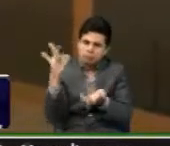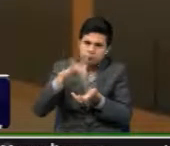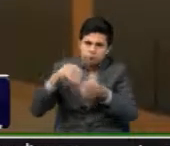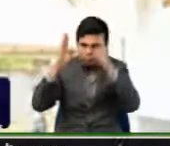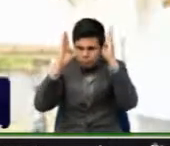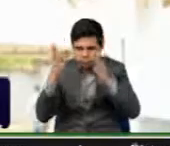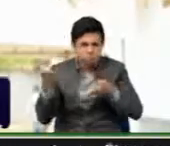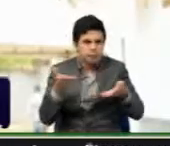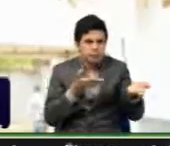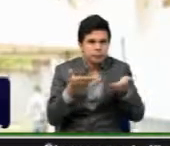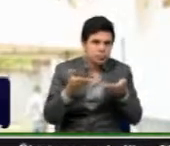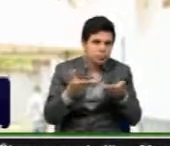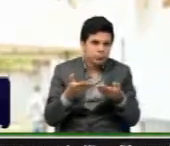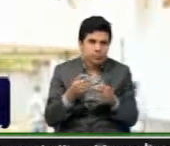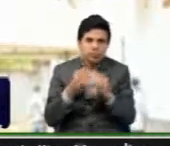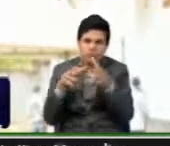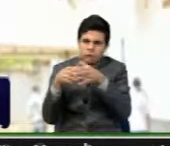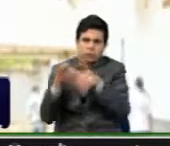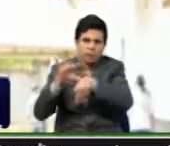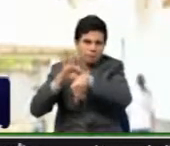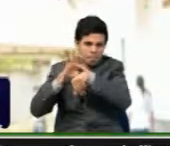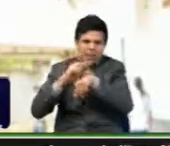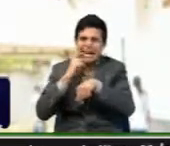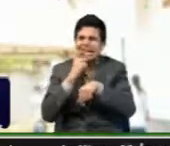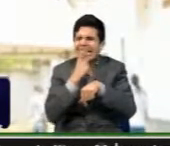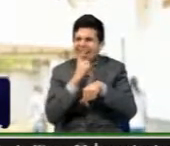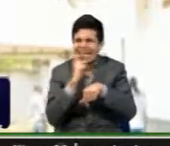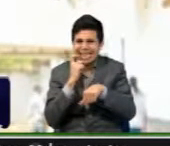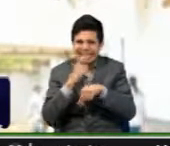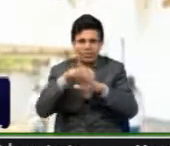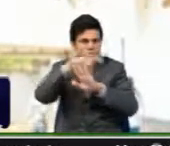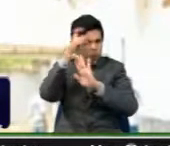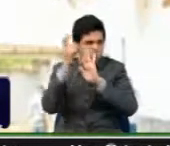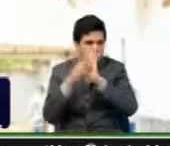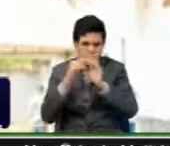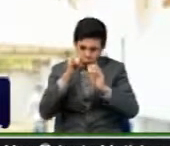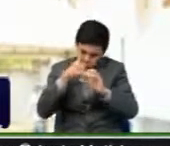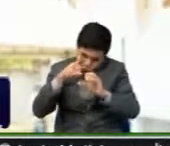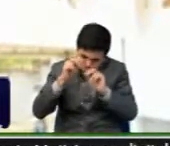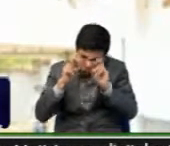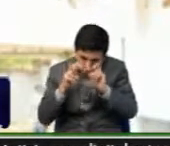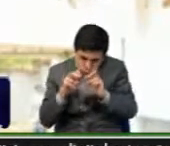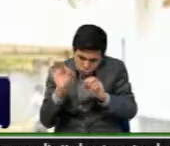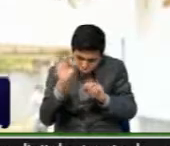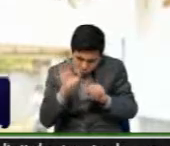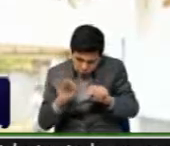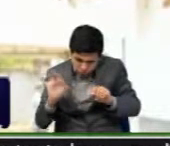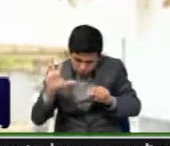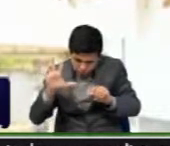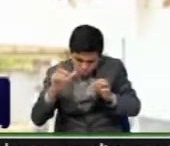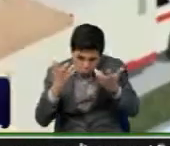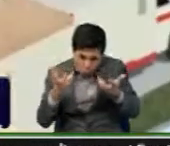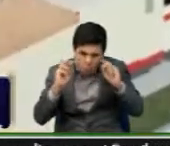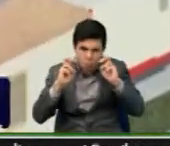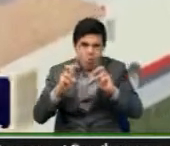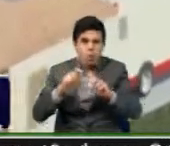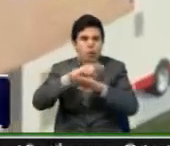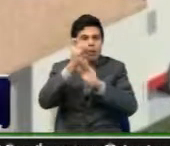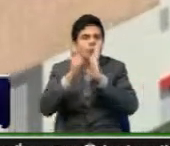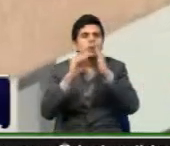acá, conformado por médicos, odontólogos, bacteriólogos, enfermeros jefes que van a venir a prestar la atención en estos centros de